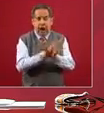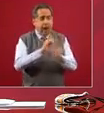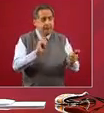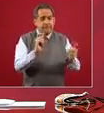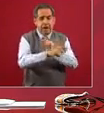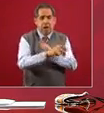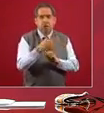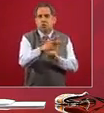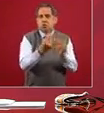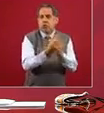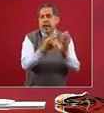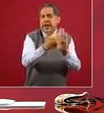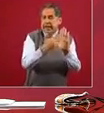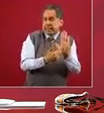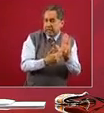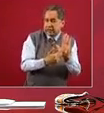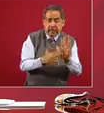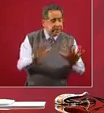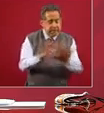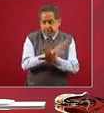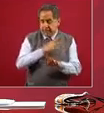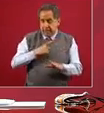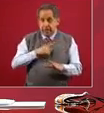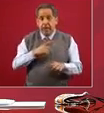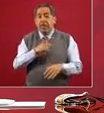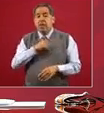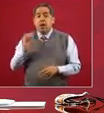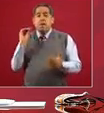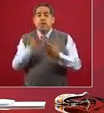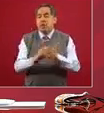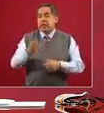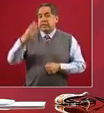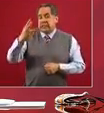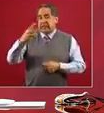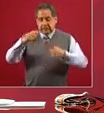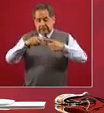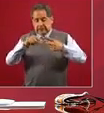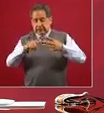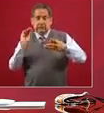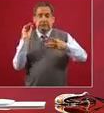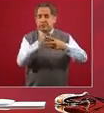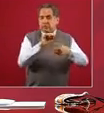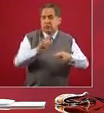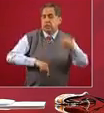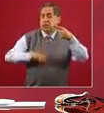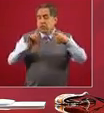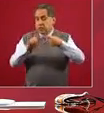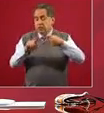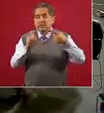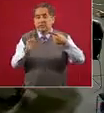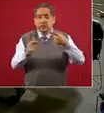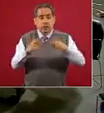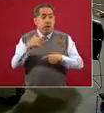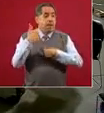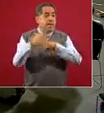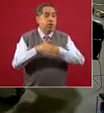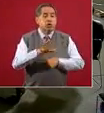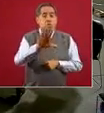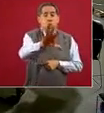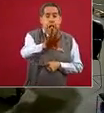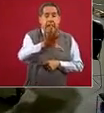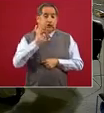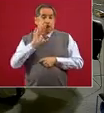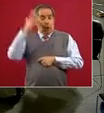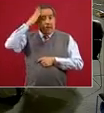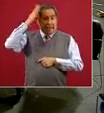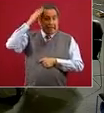reglas internas. Tienen que introducir 3 elementos que son muy importantes. Uno, que para elegir a los dirigentes,